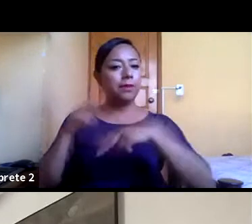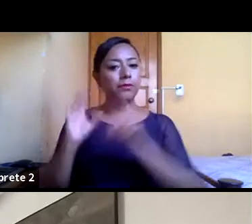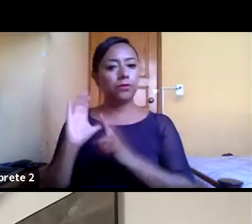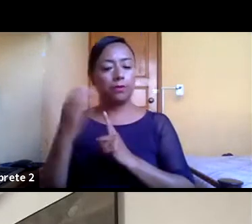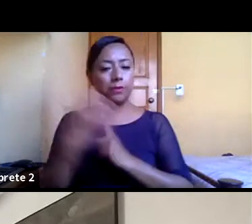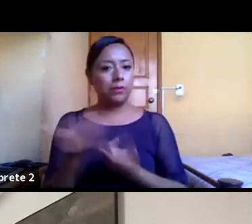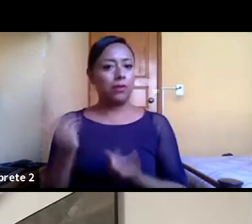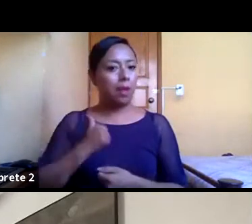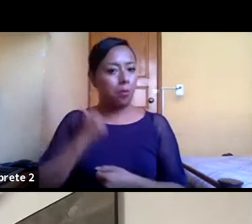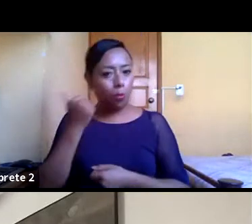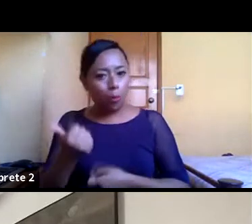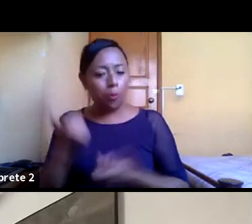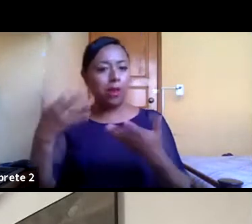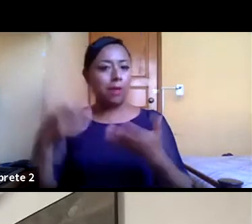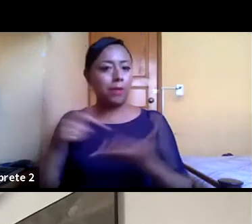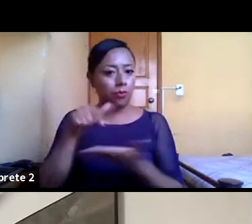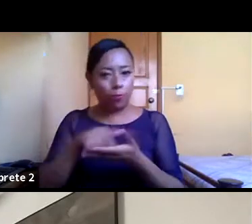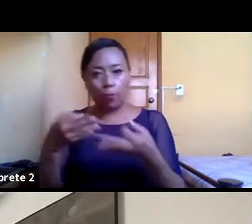Siendo las